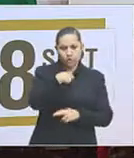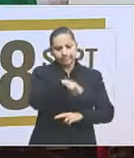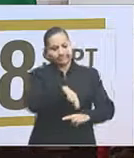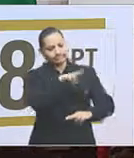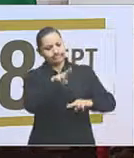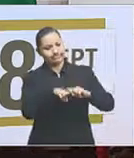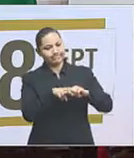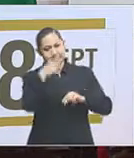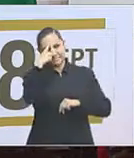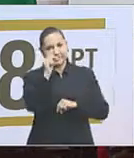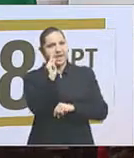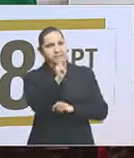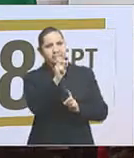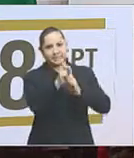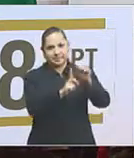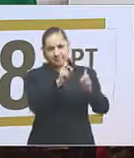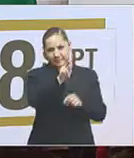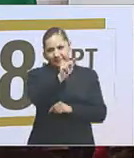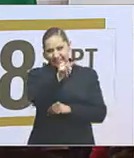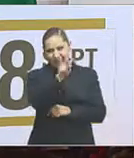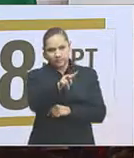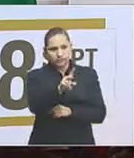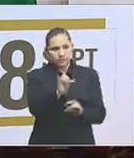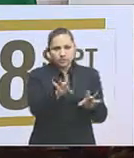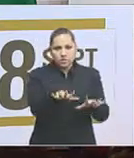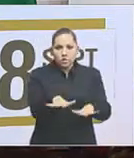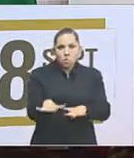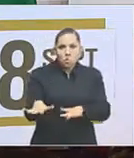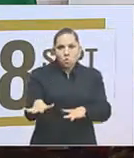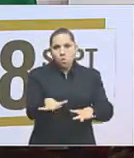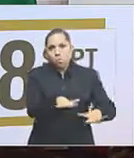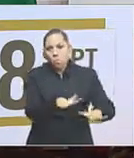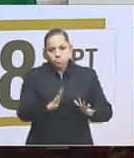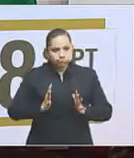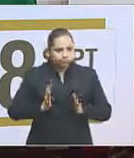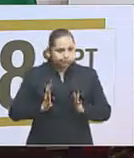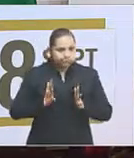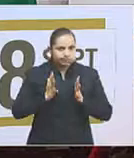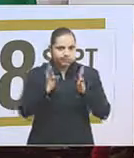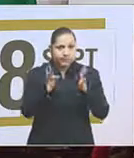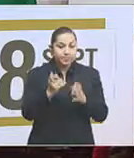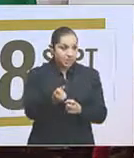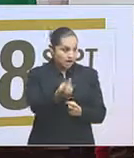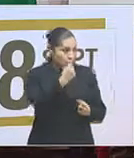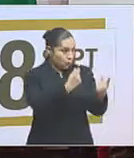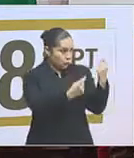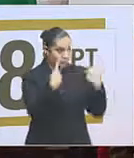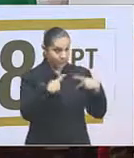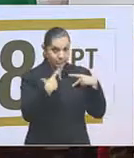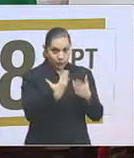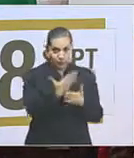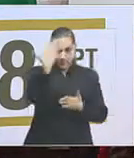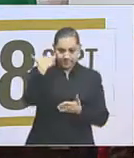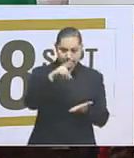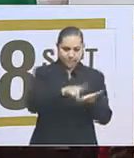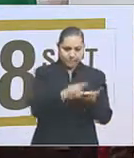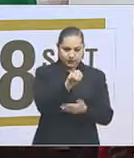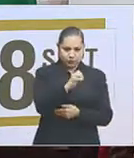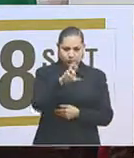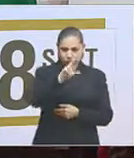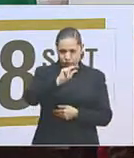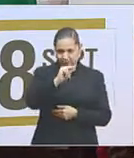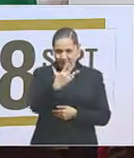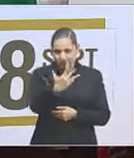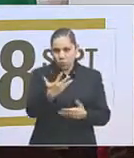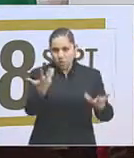repente él la tierra empezó a moverse y para los que en el 85 o sufrimos y padecimos ese